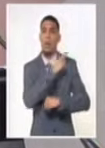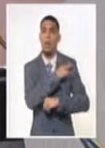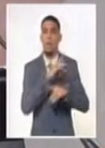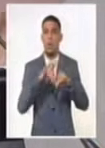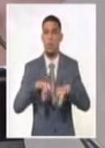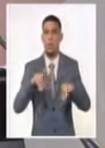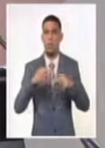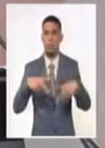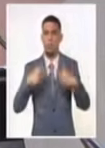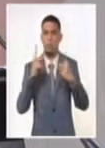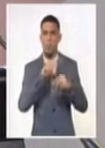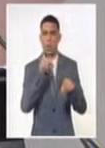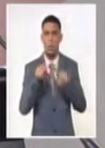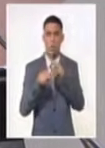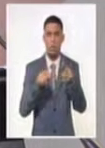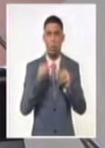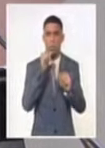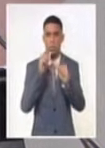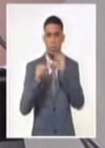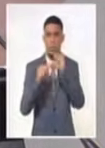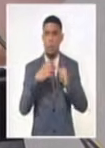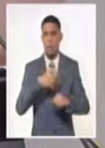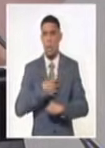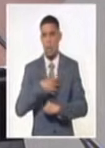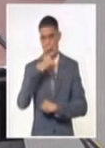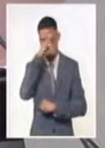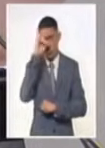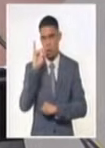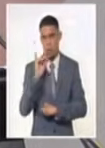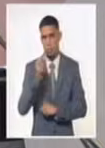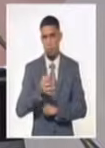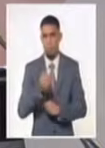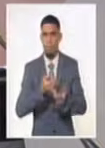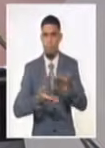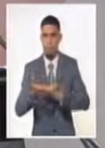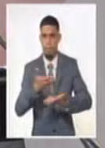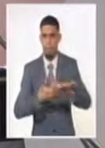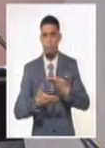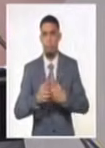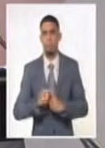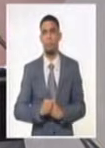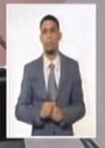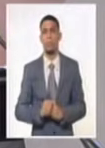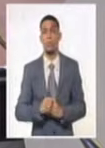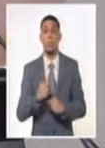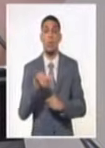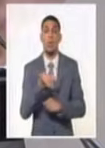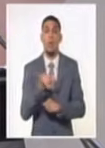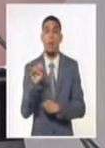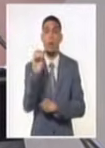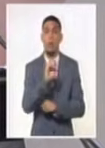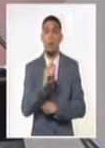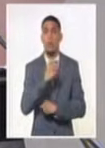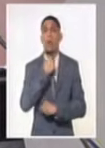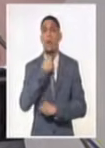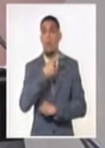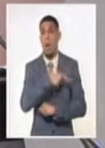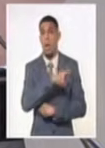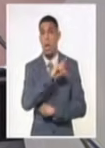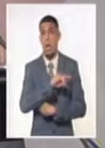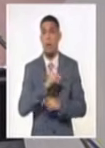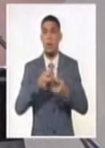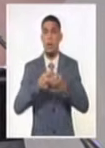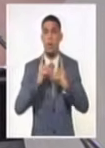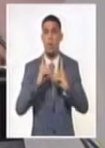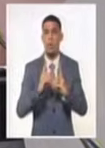universidades, hemos sostenido varios intercambios con los organismos formadores, con el resto de los organismos formadores. Ayer mismo estuvimos reunidos precisamente